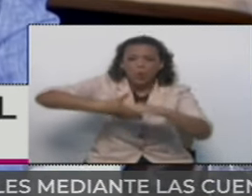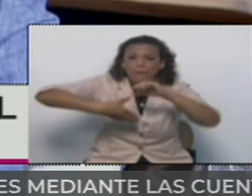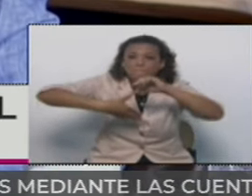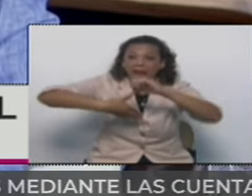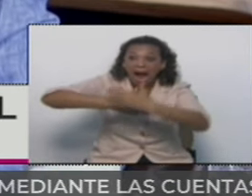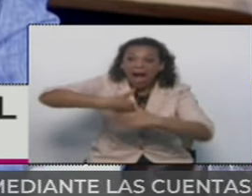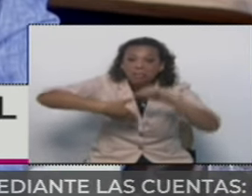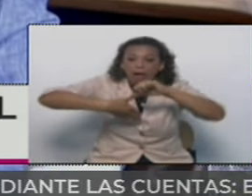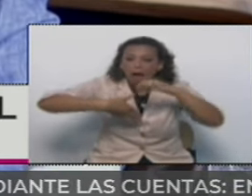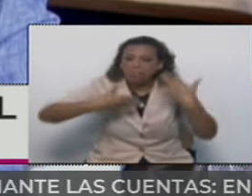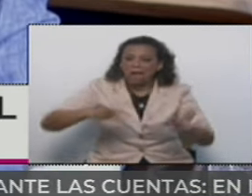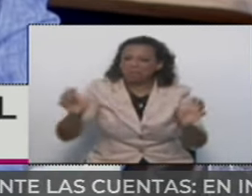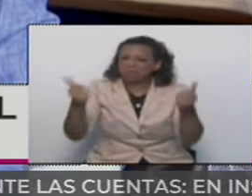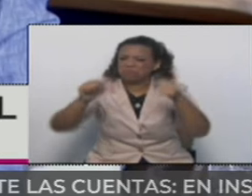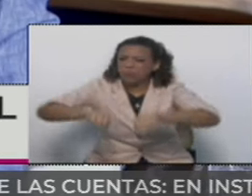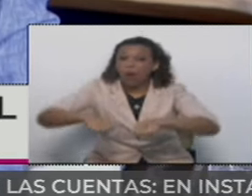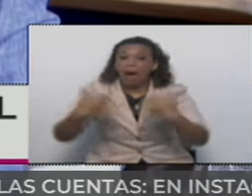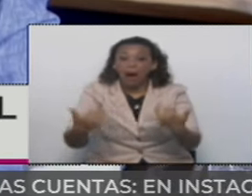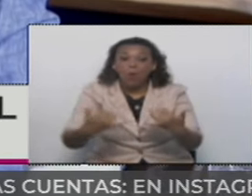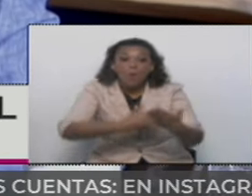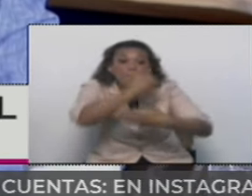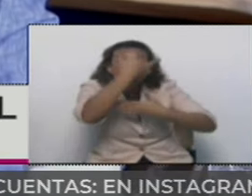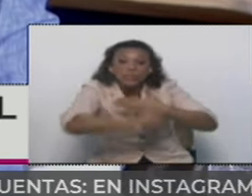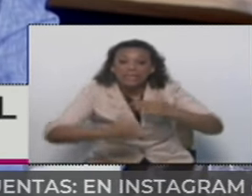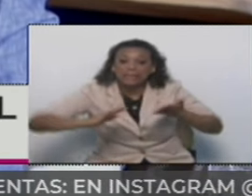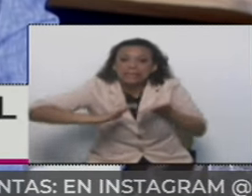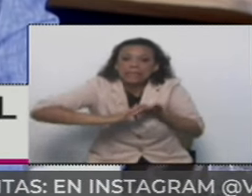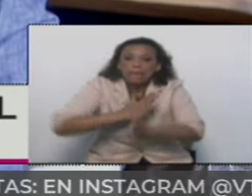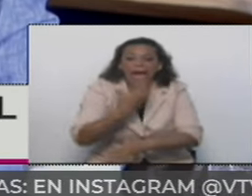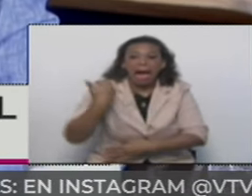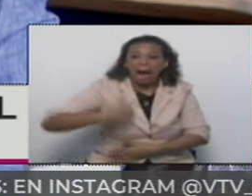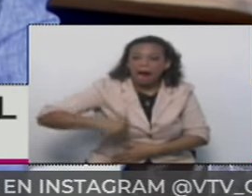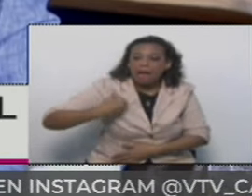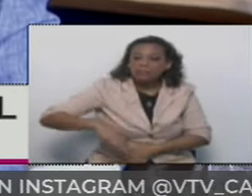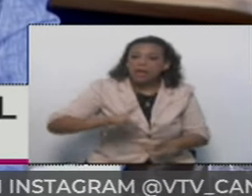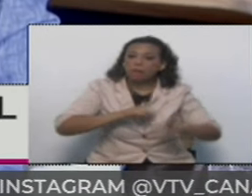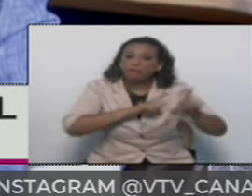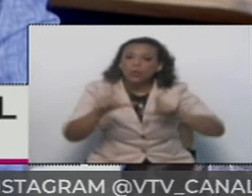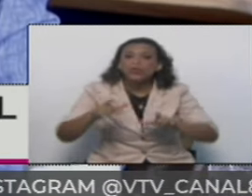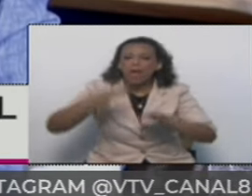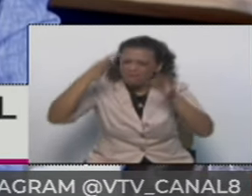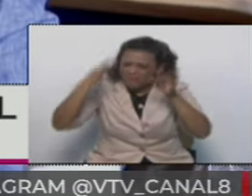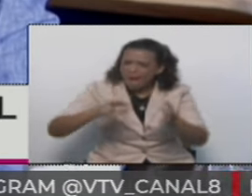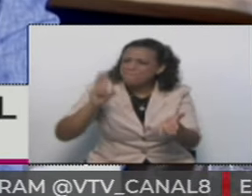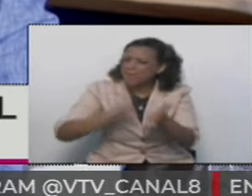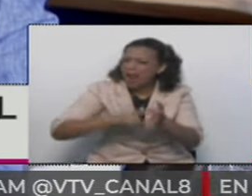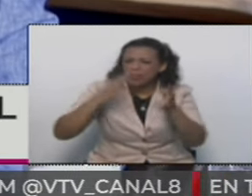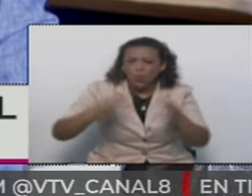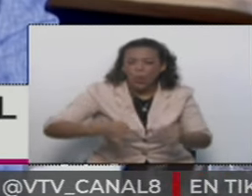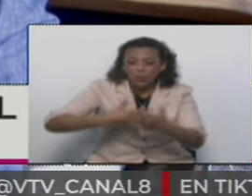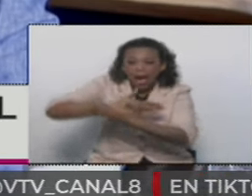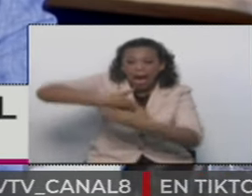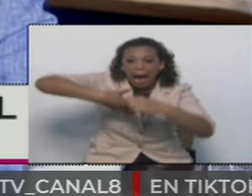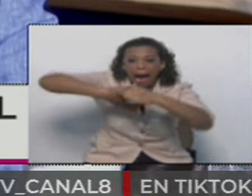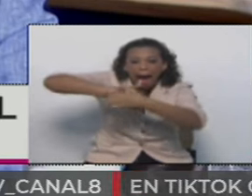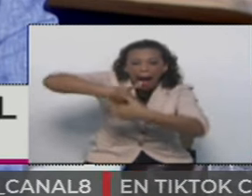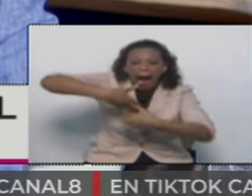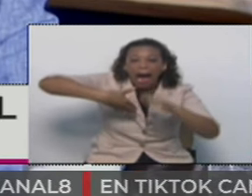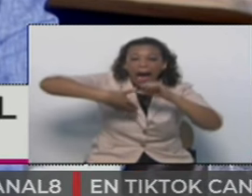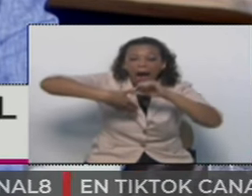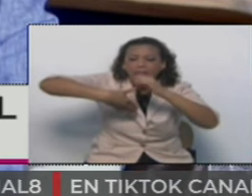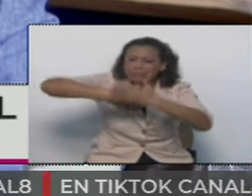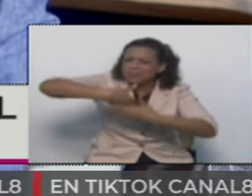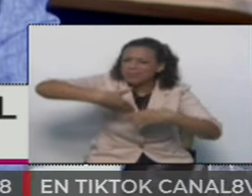proyecto para acabar con Argentina, que es una de las joyas preciosas de